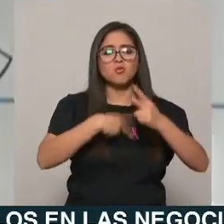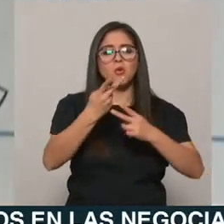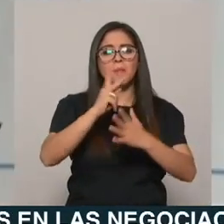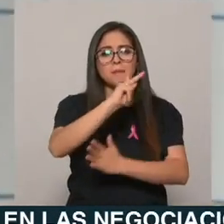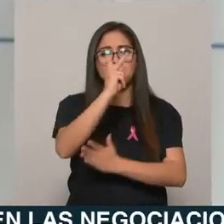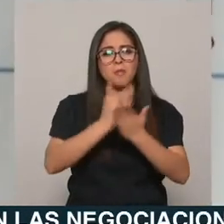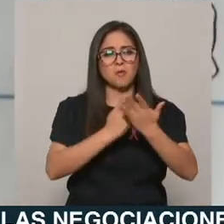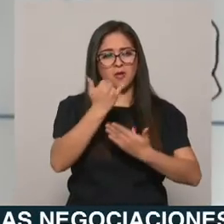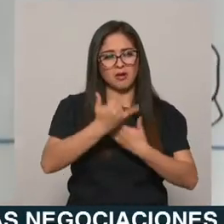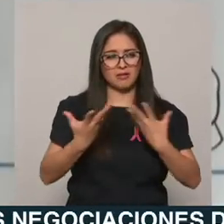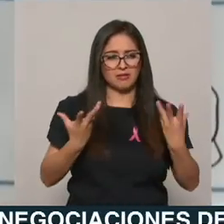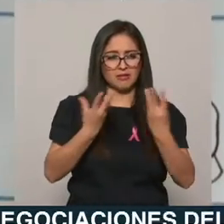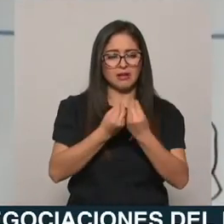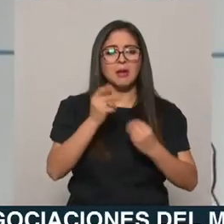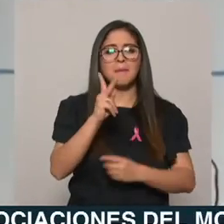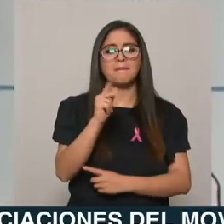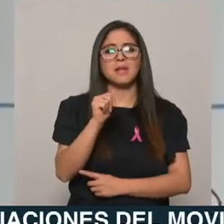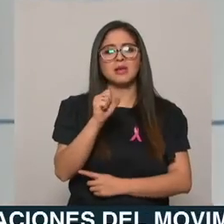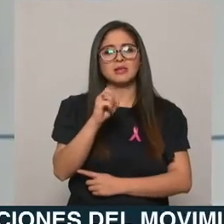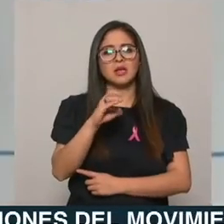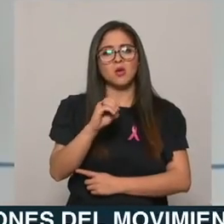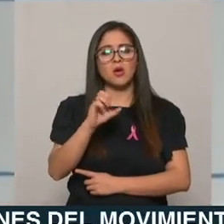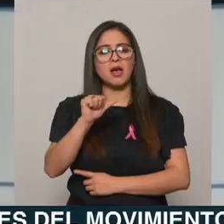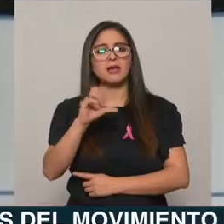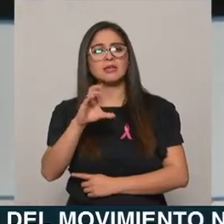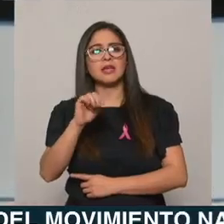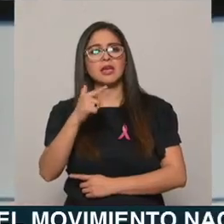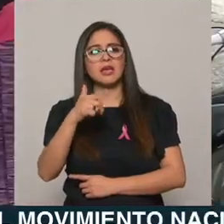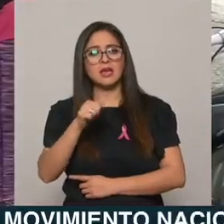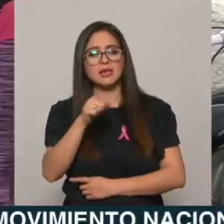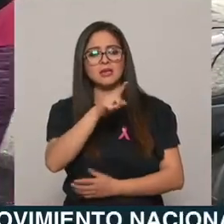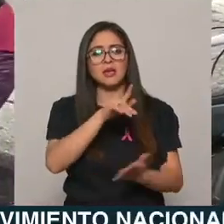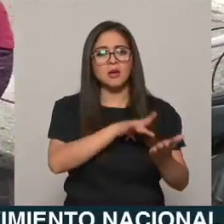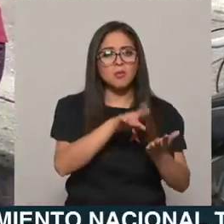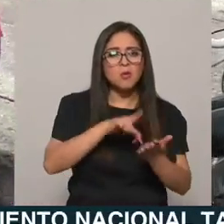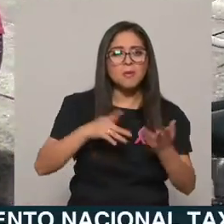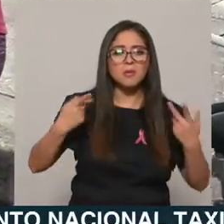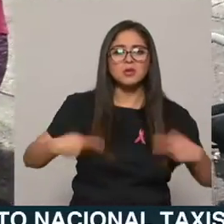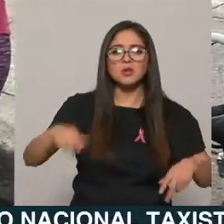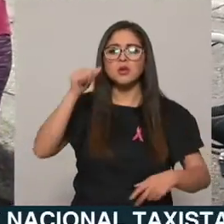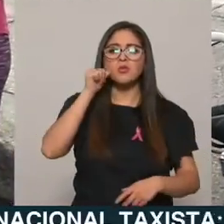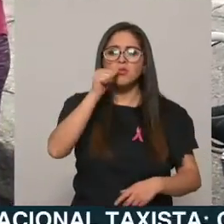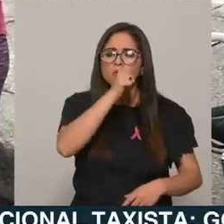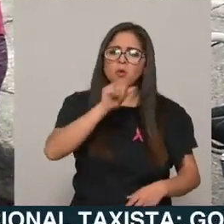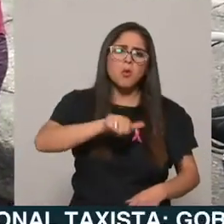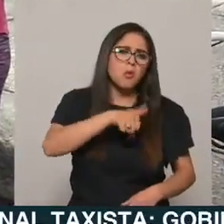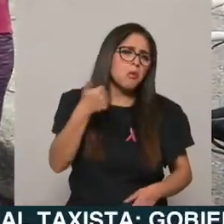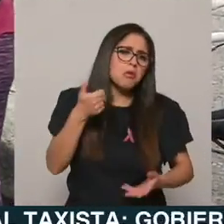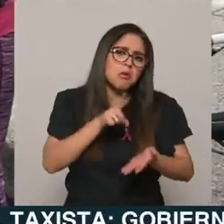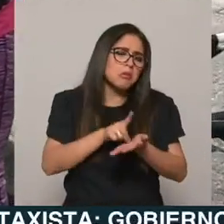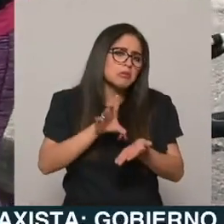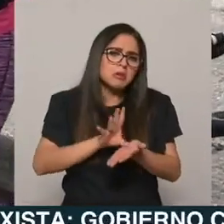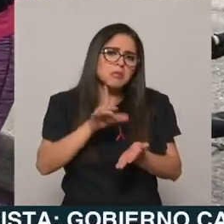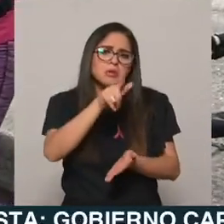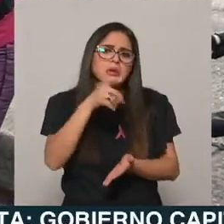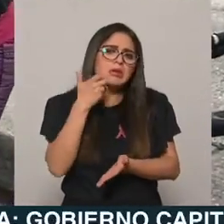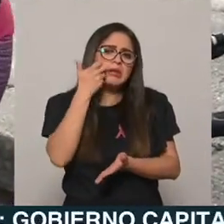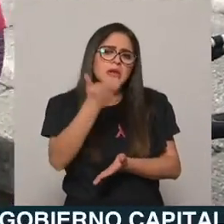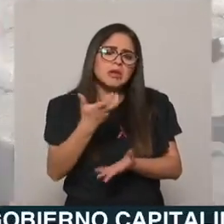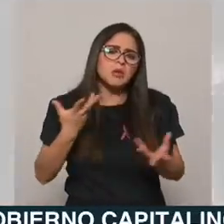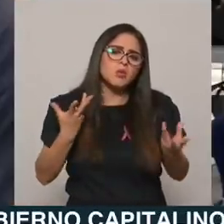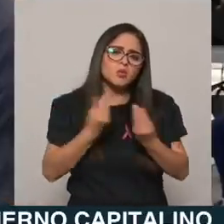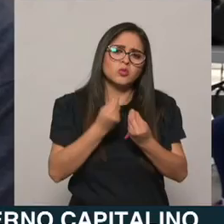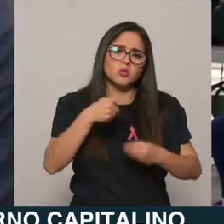programa Paseo a Ciegas, que da un recorrido a las personas con discapacidad visual u otra que posibilite el uso de la